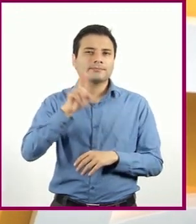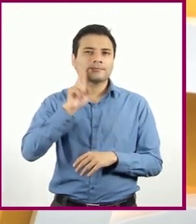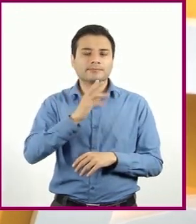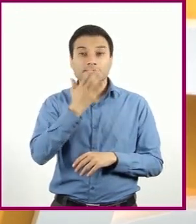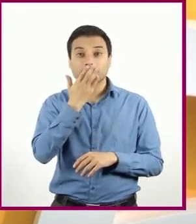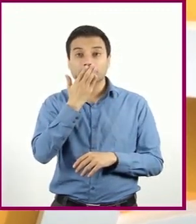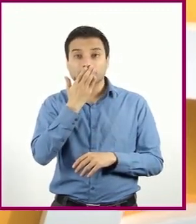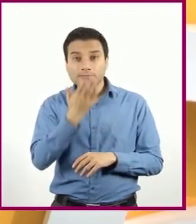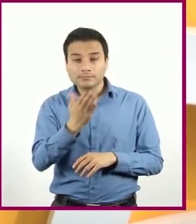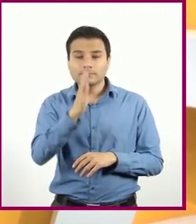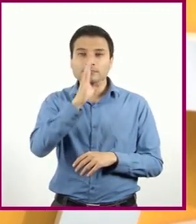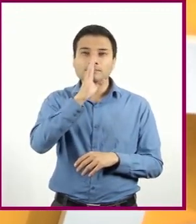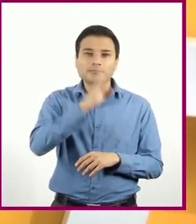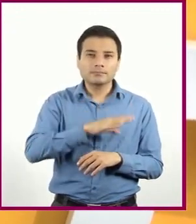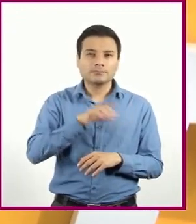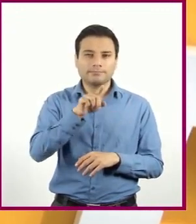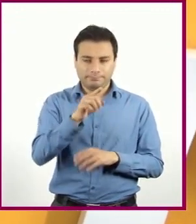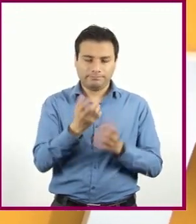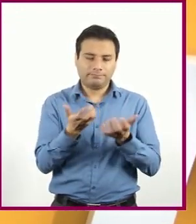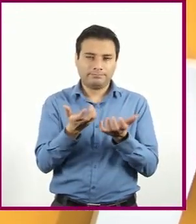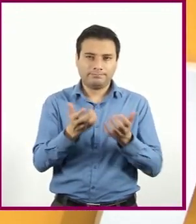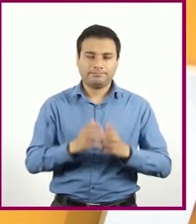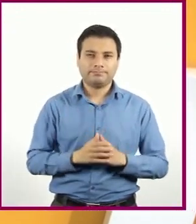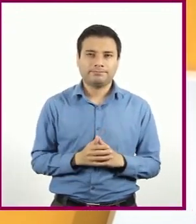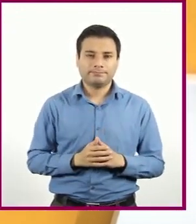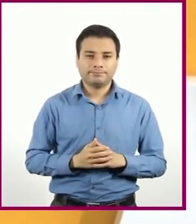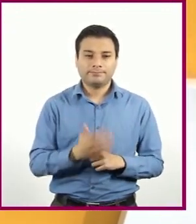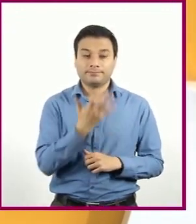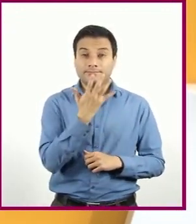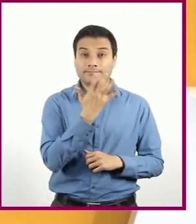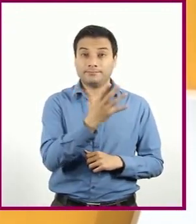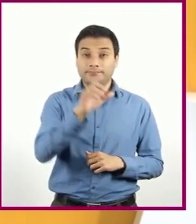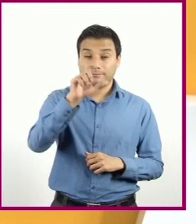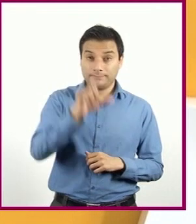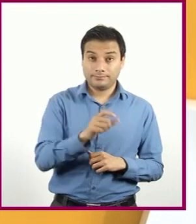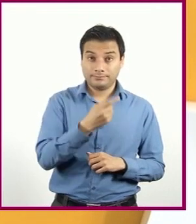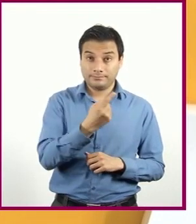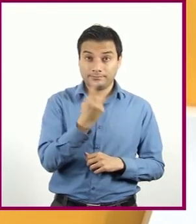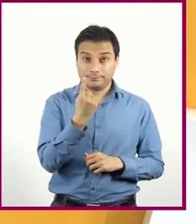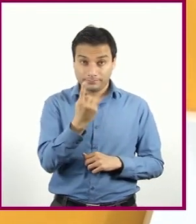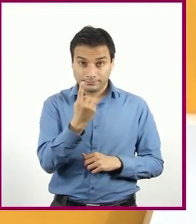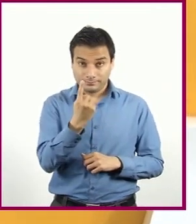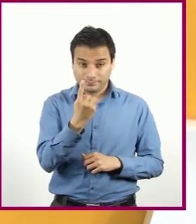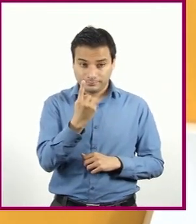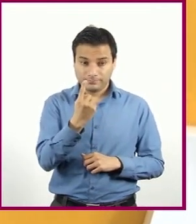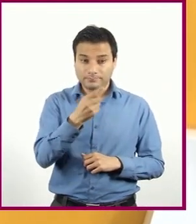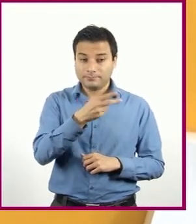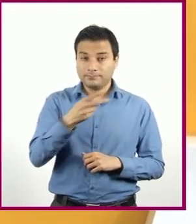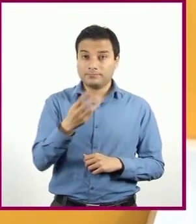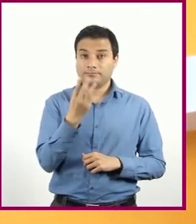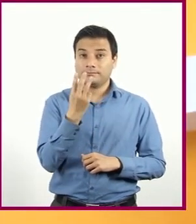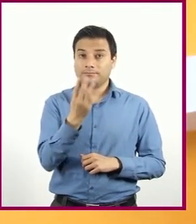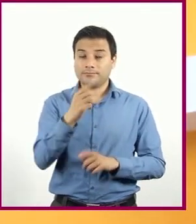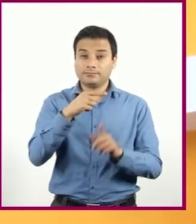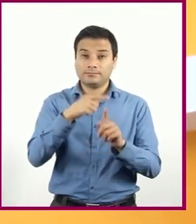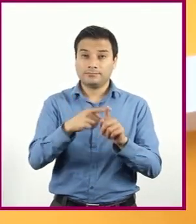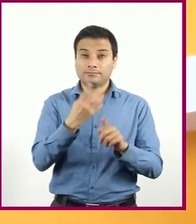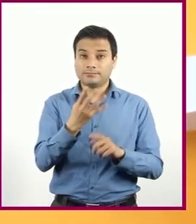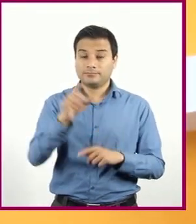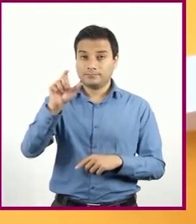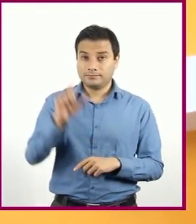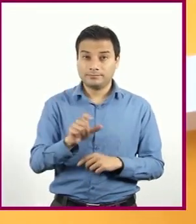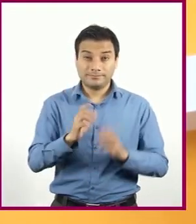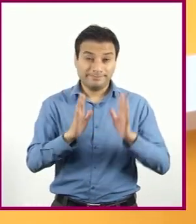este número se satisface la igualdad. 5x menos 1 igual a 3 más 4x. Como